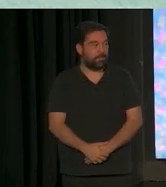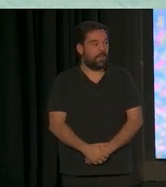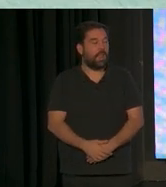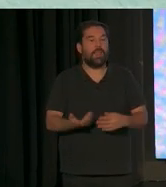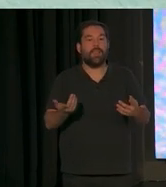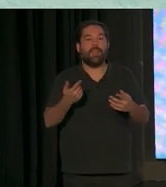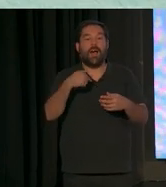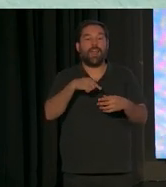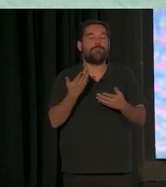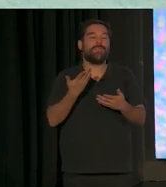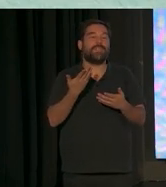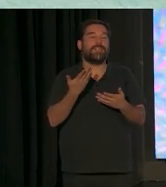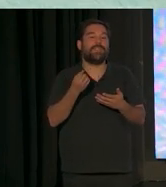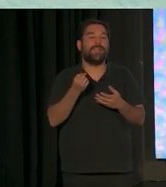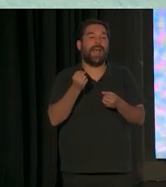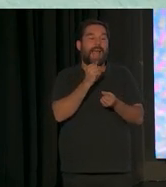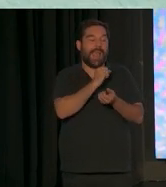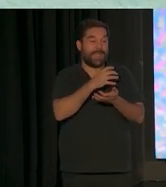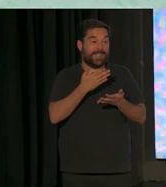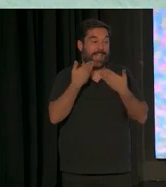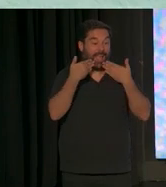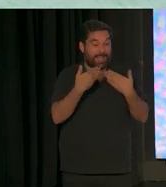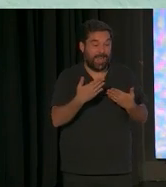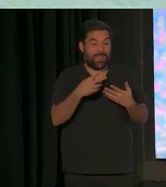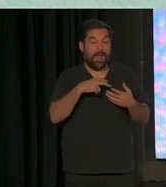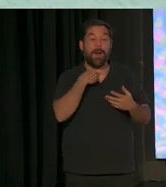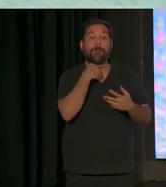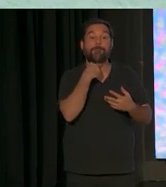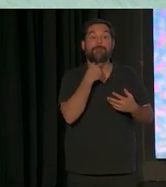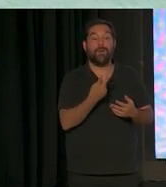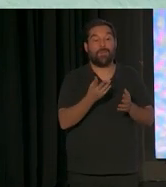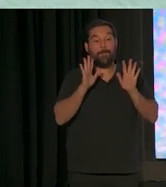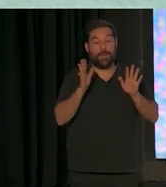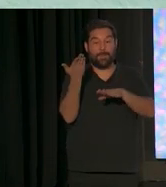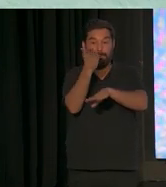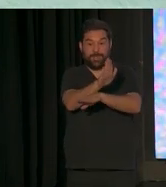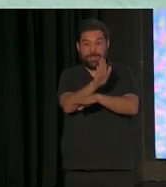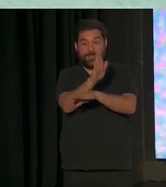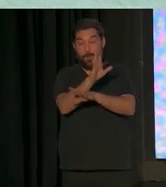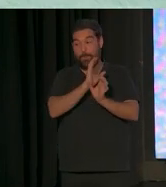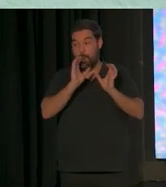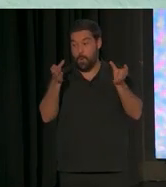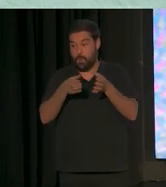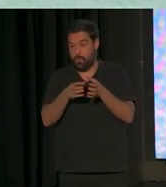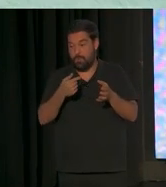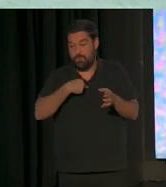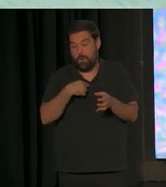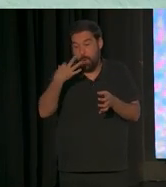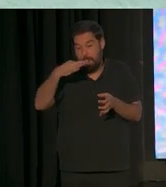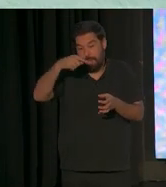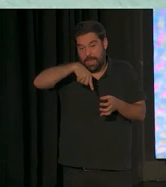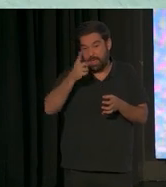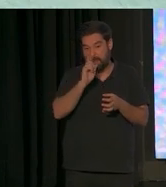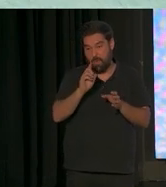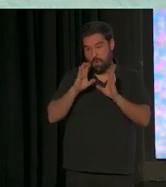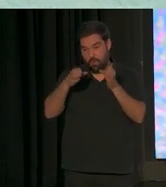Bueno, empezamos con la gratitud. Una voz, muchas voces. Yo soy solo una voz, pero represento a un equipo maravilloso.